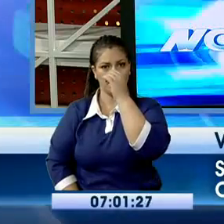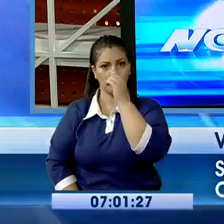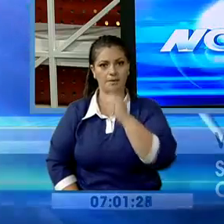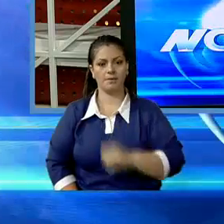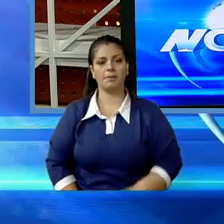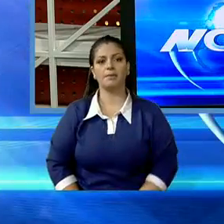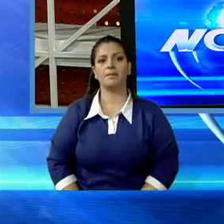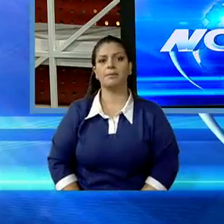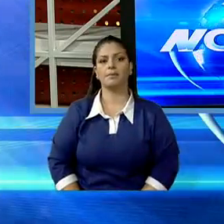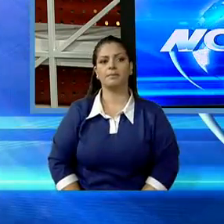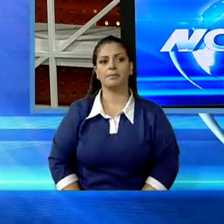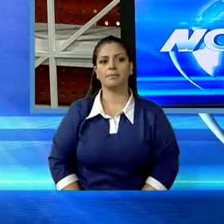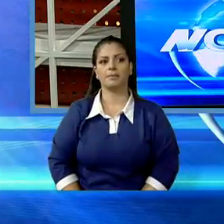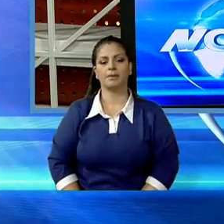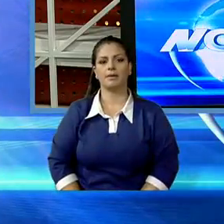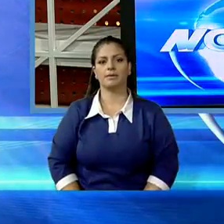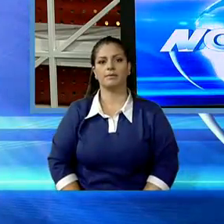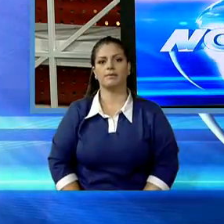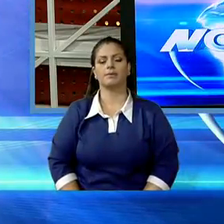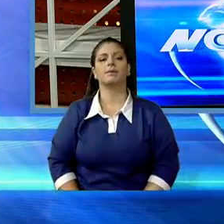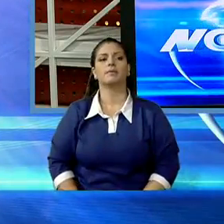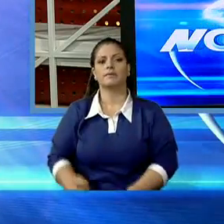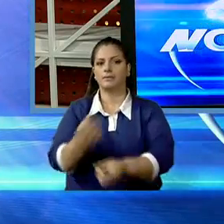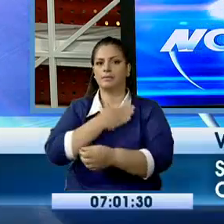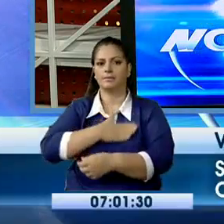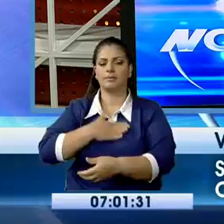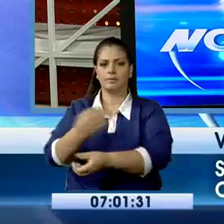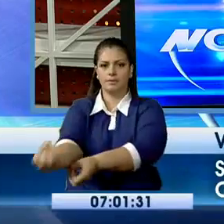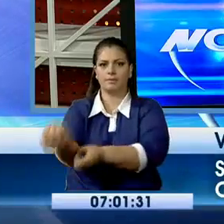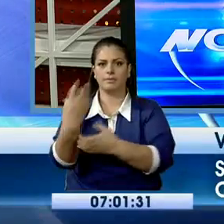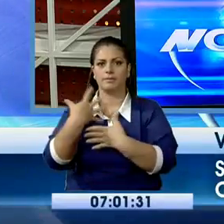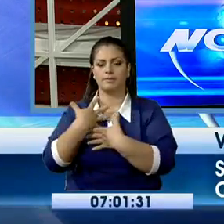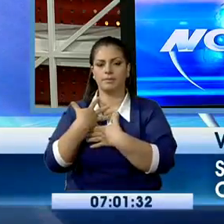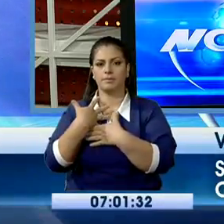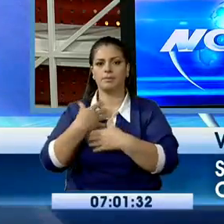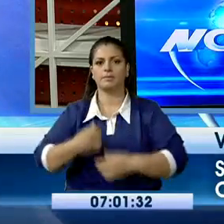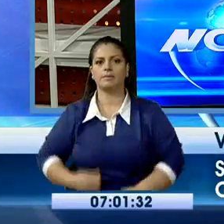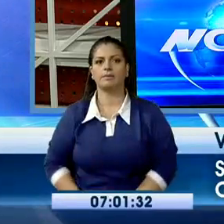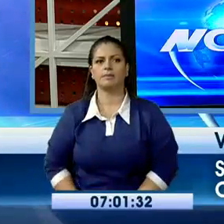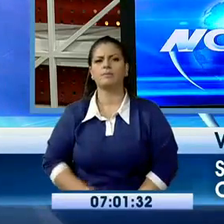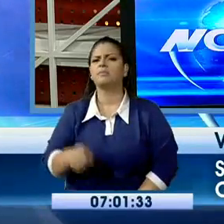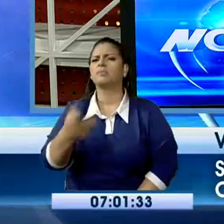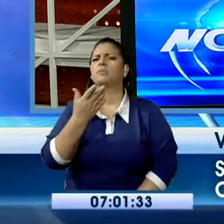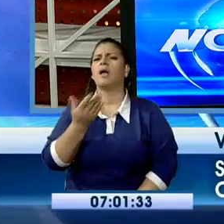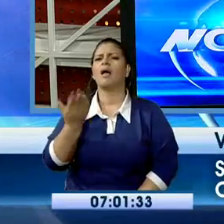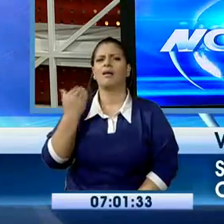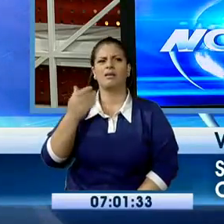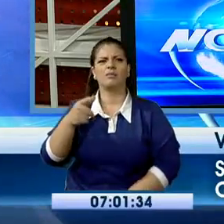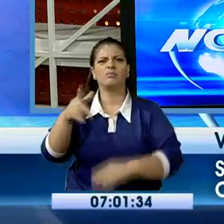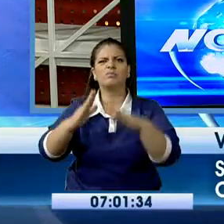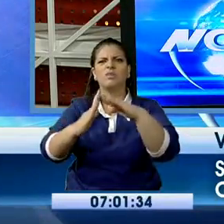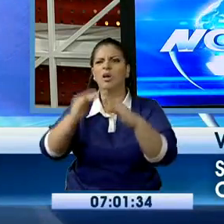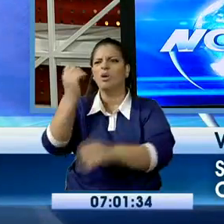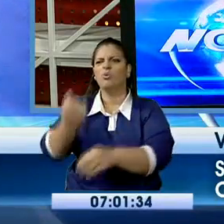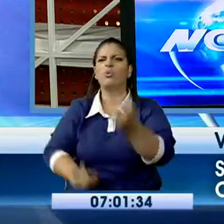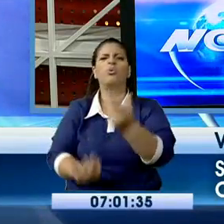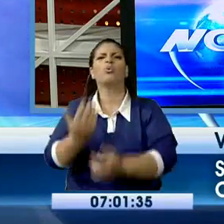puedas explicarnos, aunque sea de la forma más sucinta, más rápida, esta situación que se vivió y que estoy con las fotos que nos enviaron los